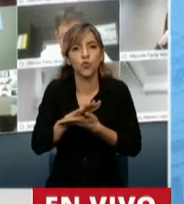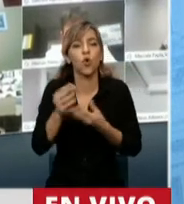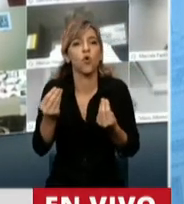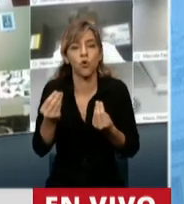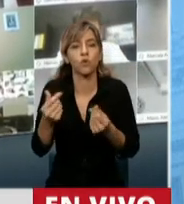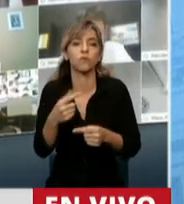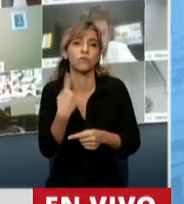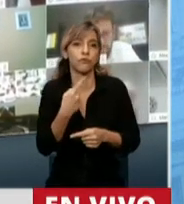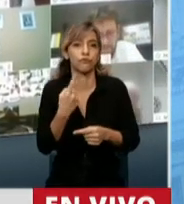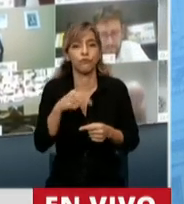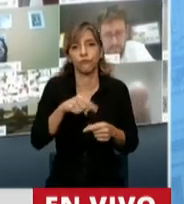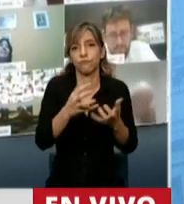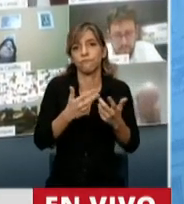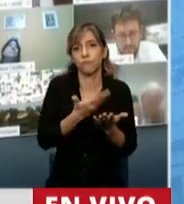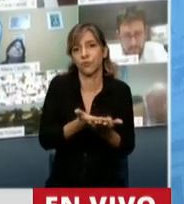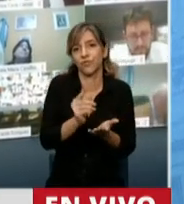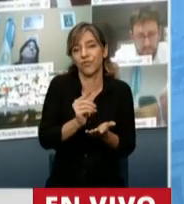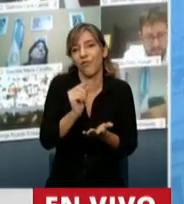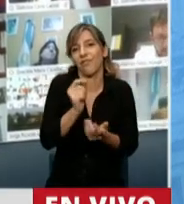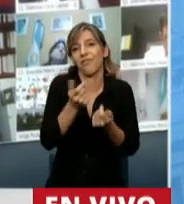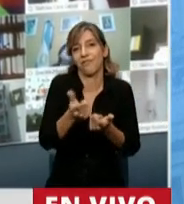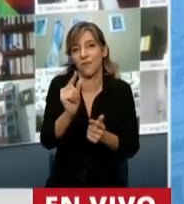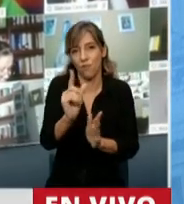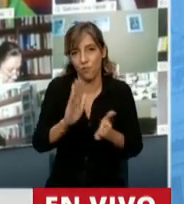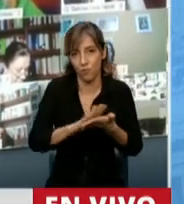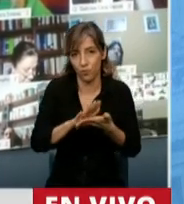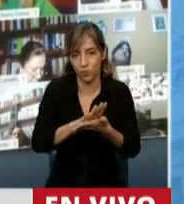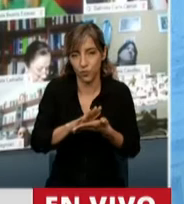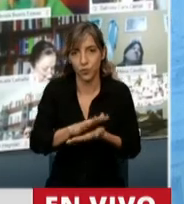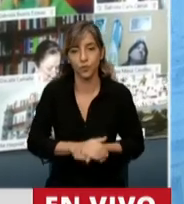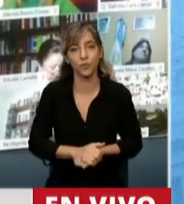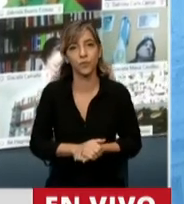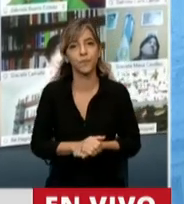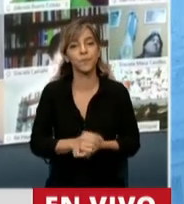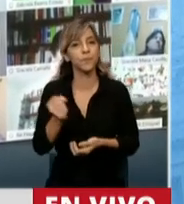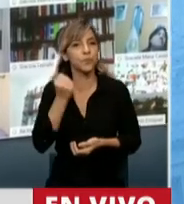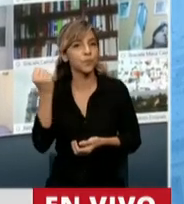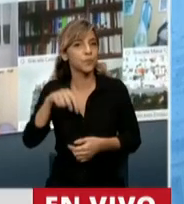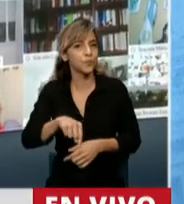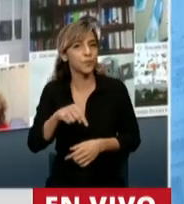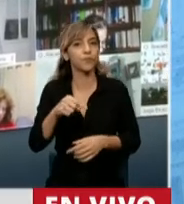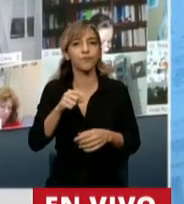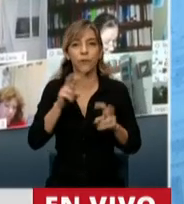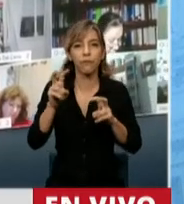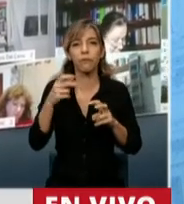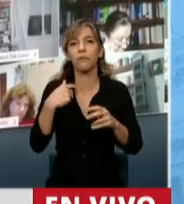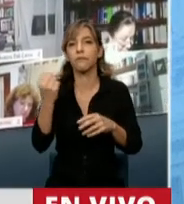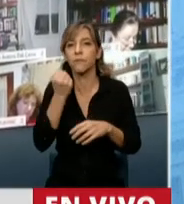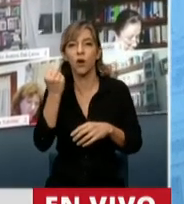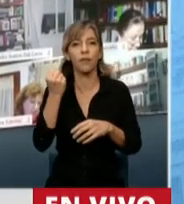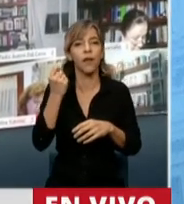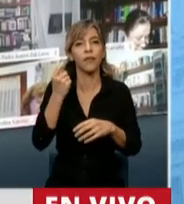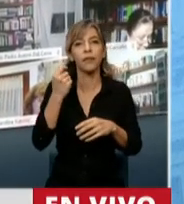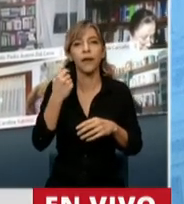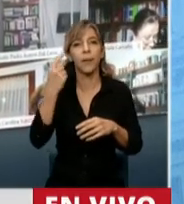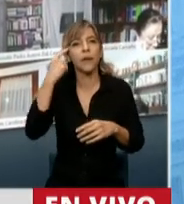esta línea es importante también poder pensar estas problemáticas siempre de manera integral no fragmentarlo no tomarlo con